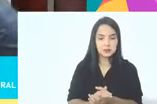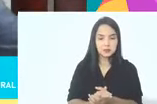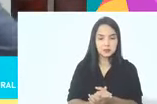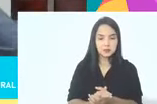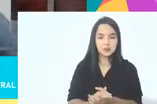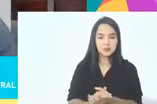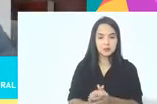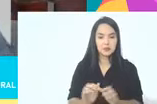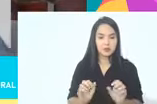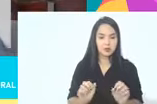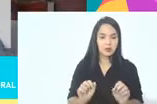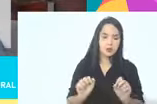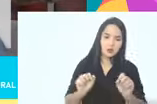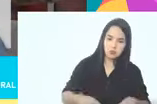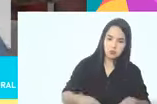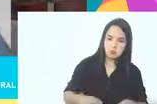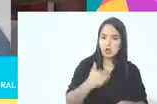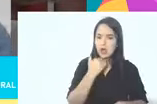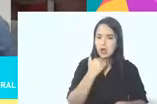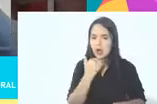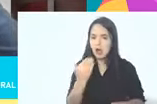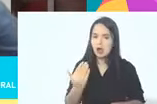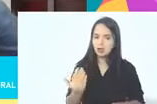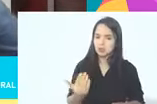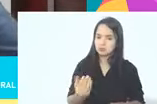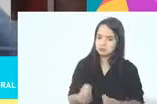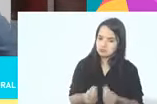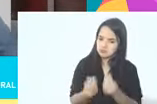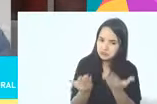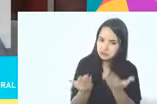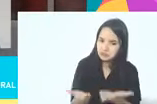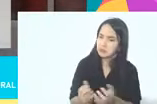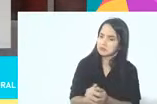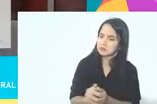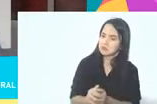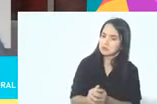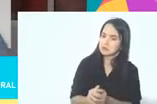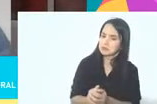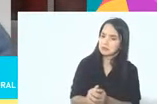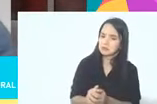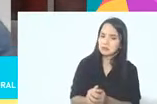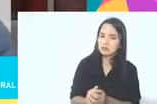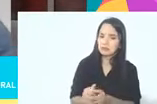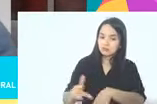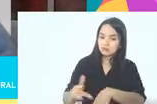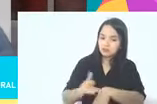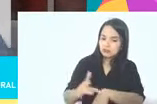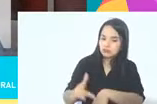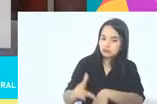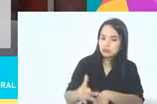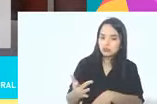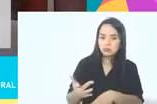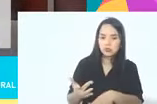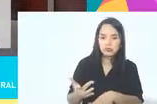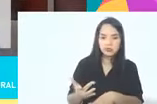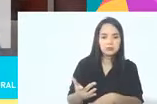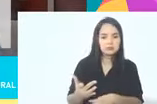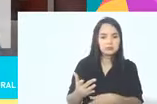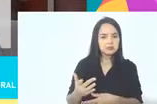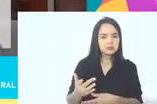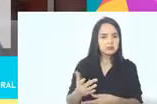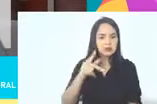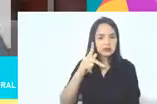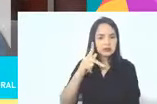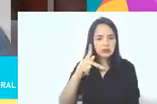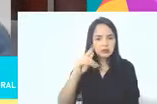proceso de asesoría y acompañamiento para la formulación de la planeación estratégica de